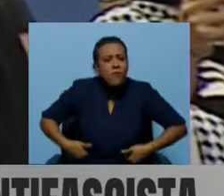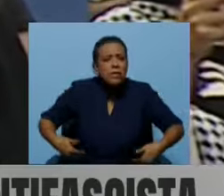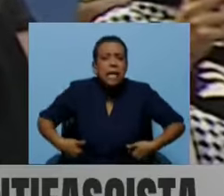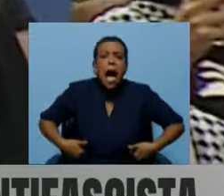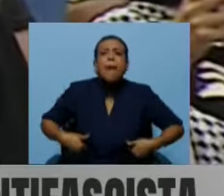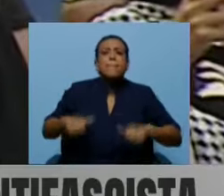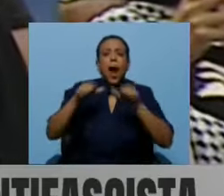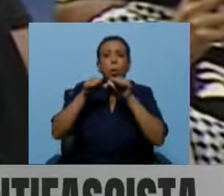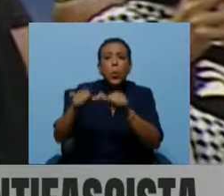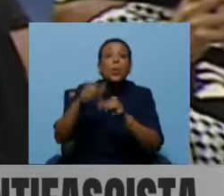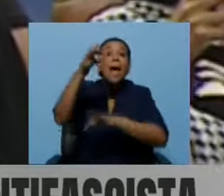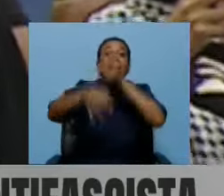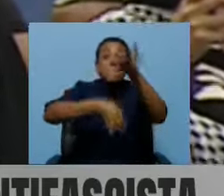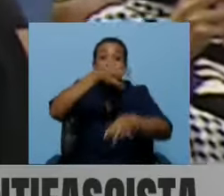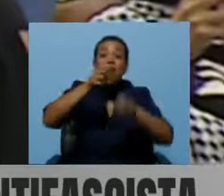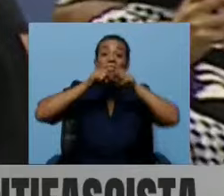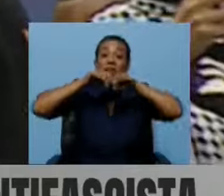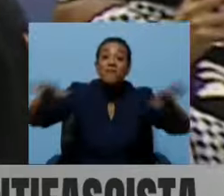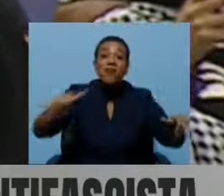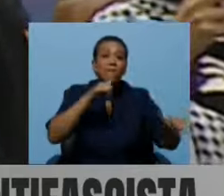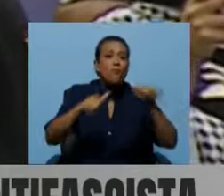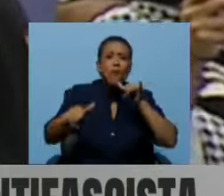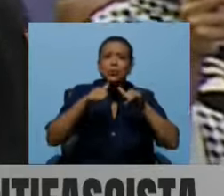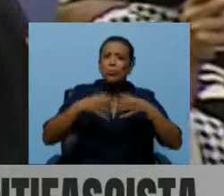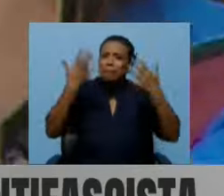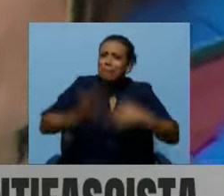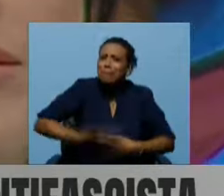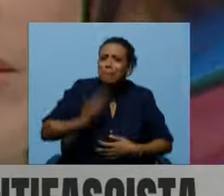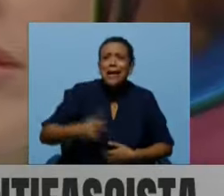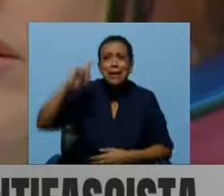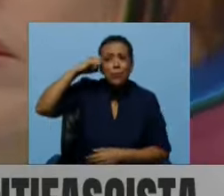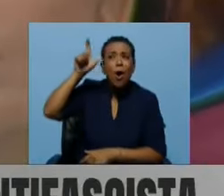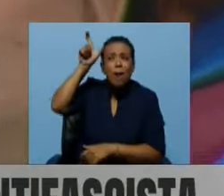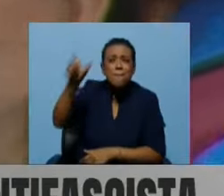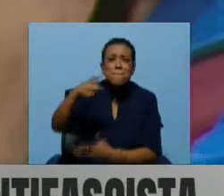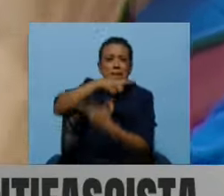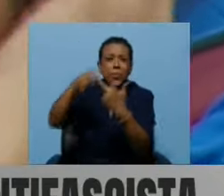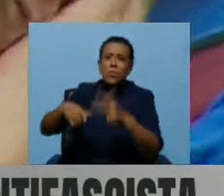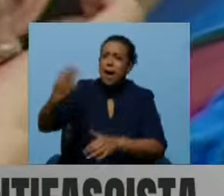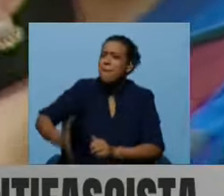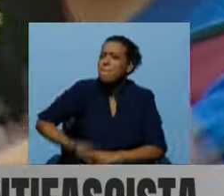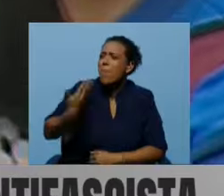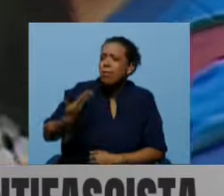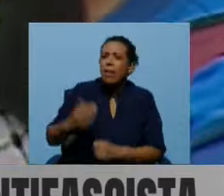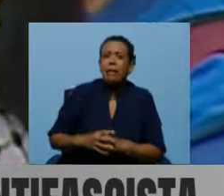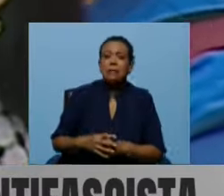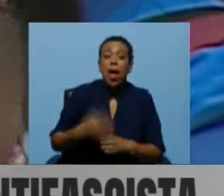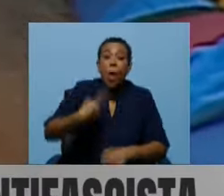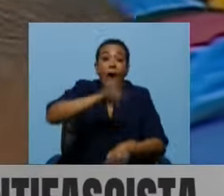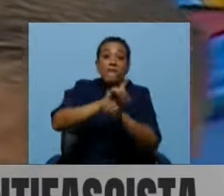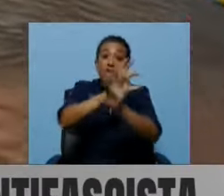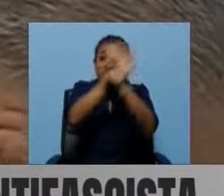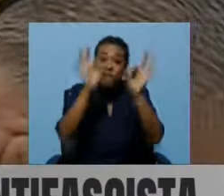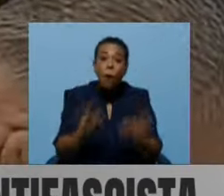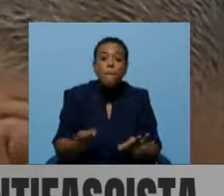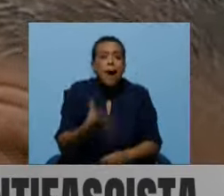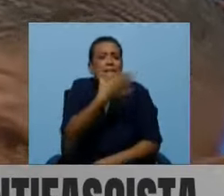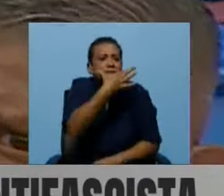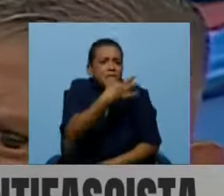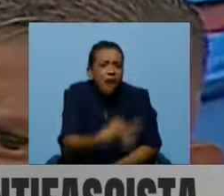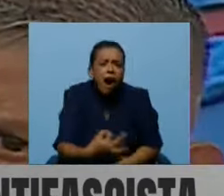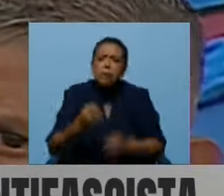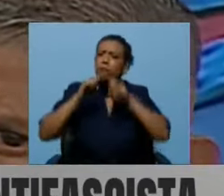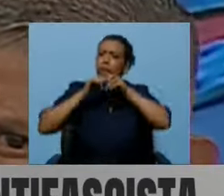esforzarnos en explicar y difundir su legado. Una de las formas más sencillas